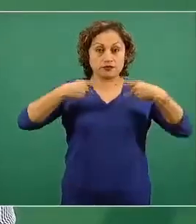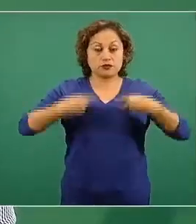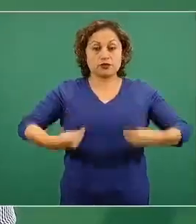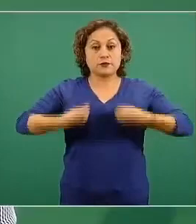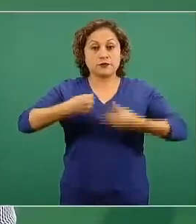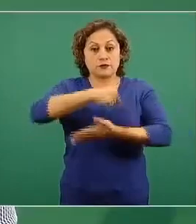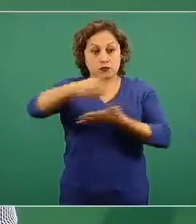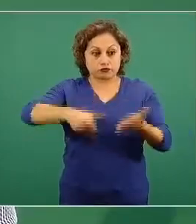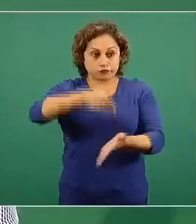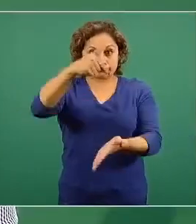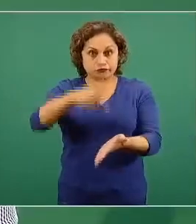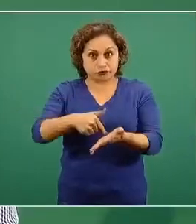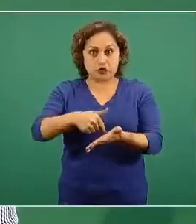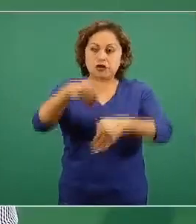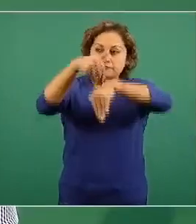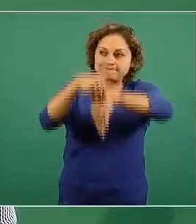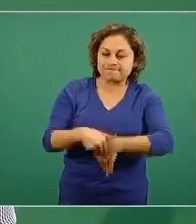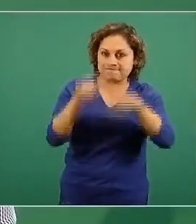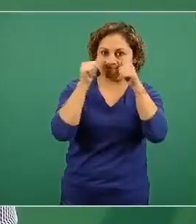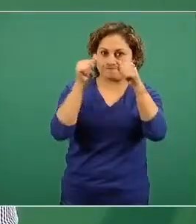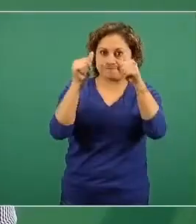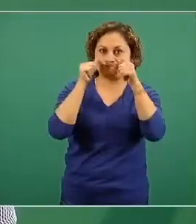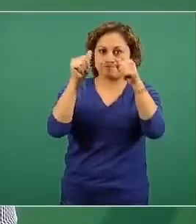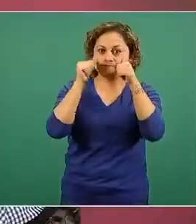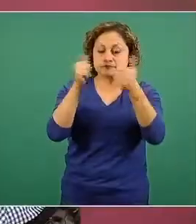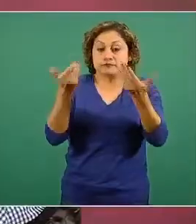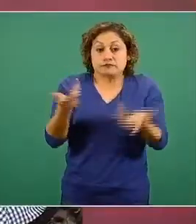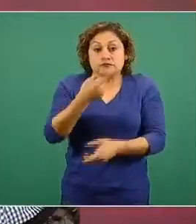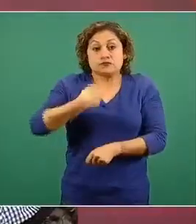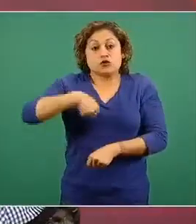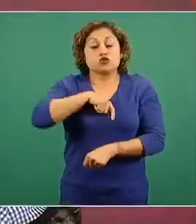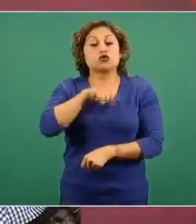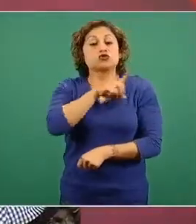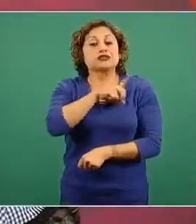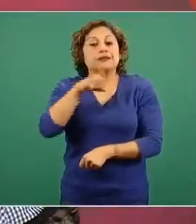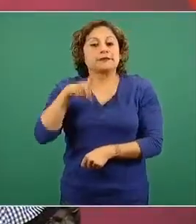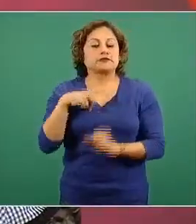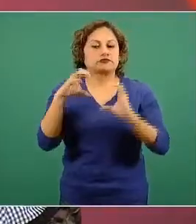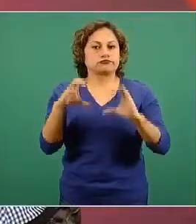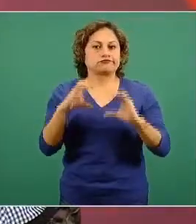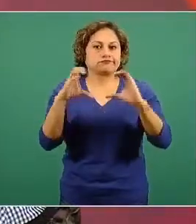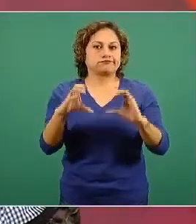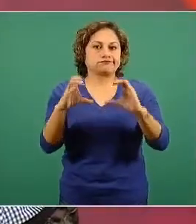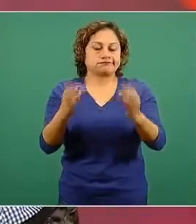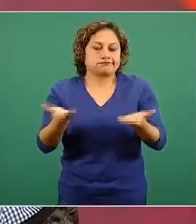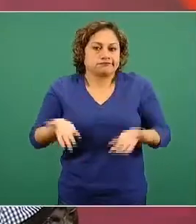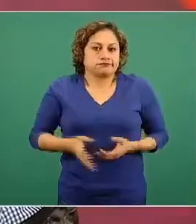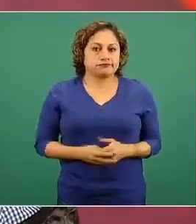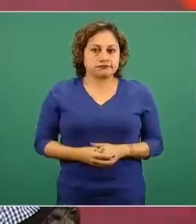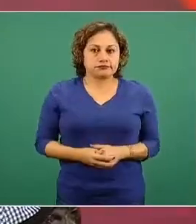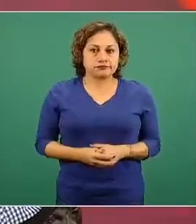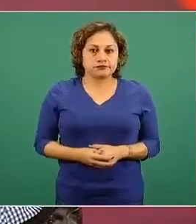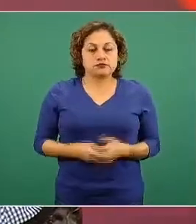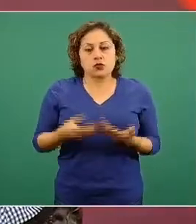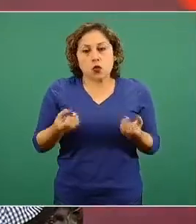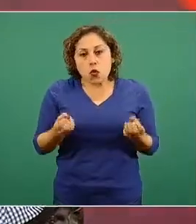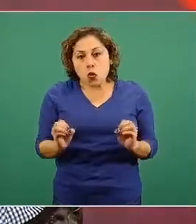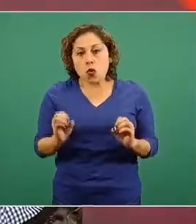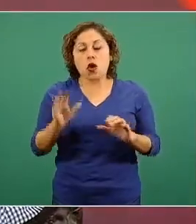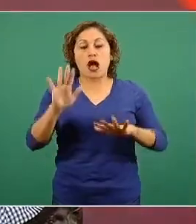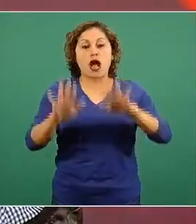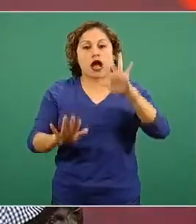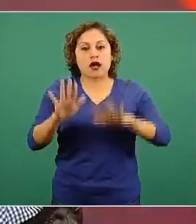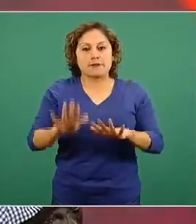en su momento pues tratando de estar lo menos posible o solamente cuando es necesario o